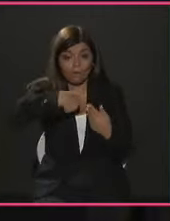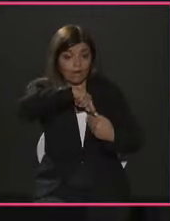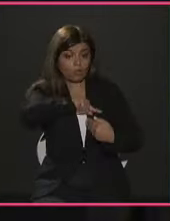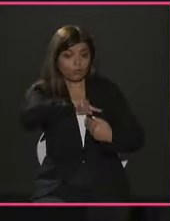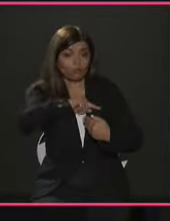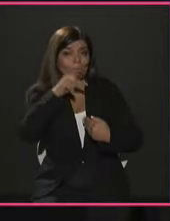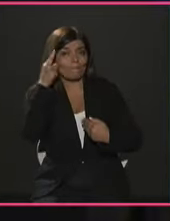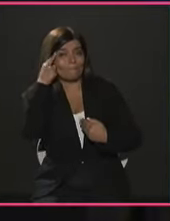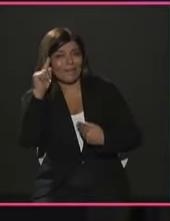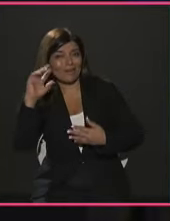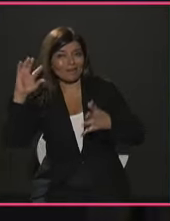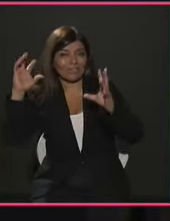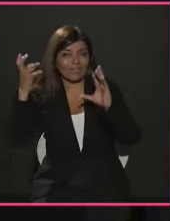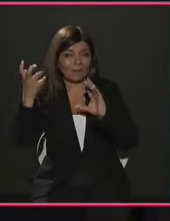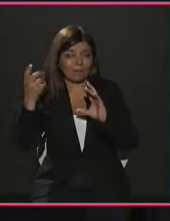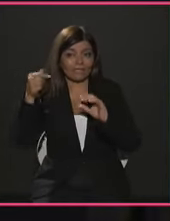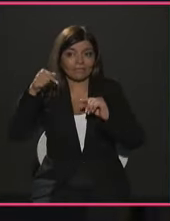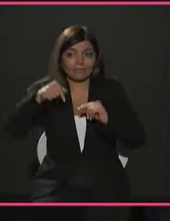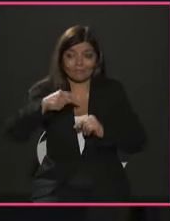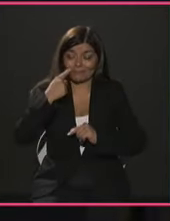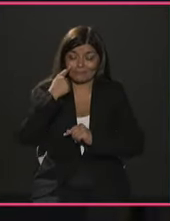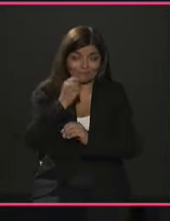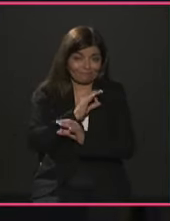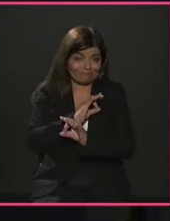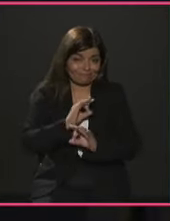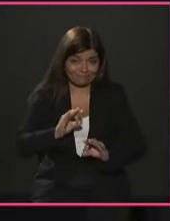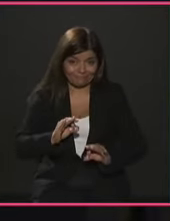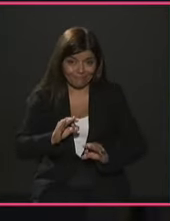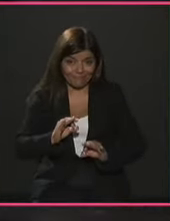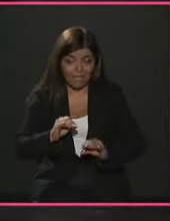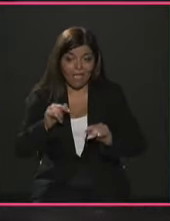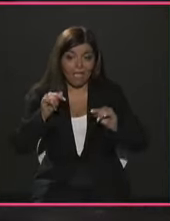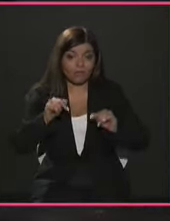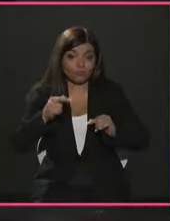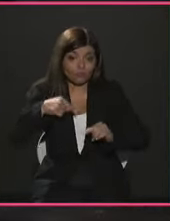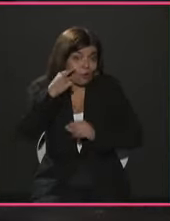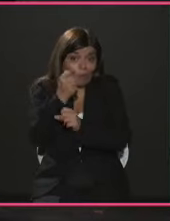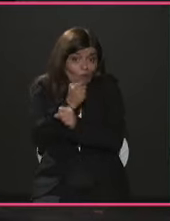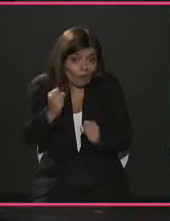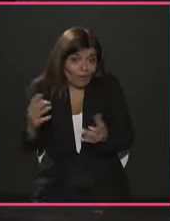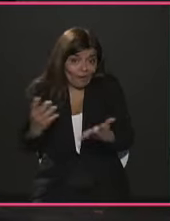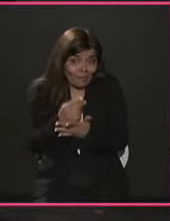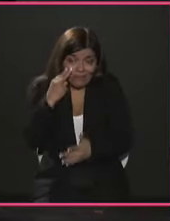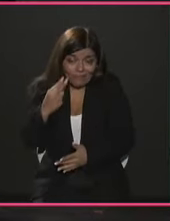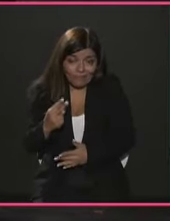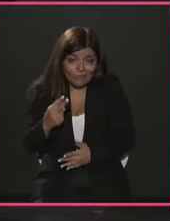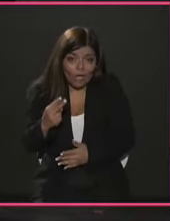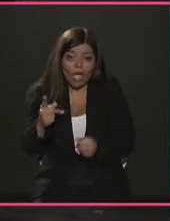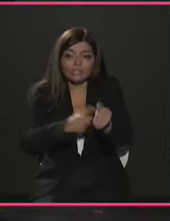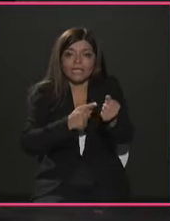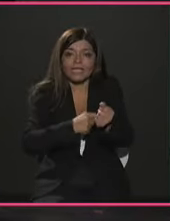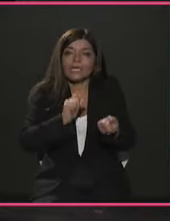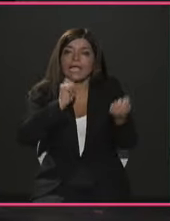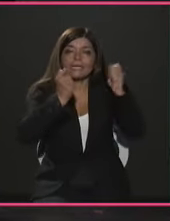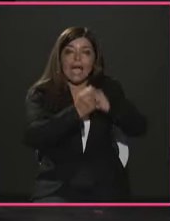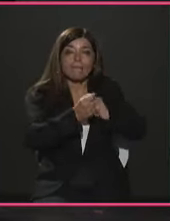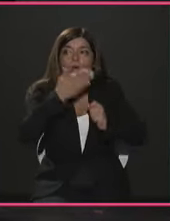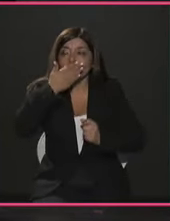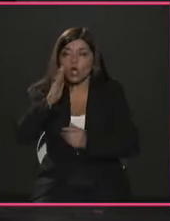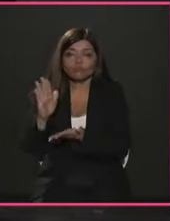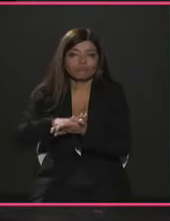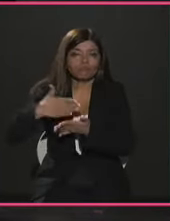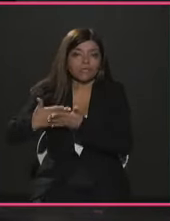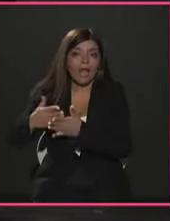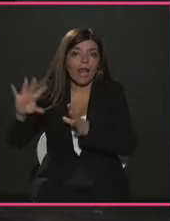será visto por los que estamos en Esta generación o los que estamos aquí en esta sala y eso es porque cuando una hay una Met molécula de